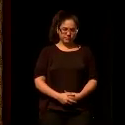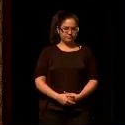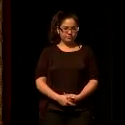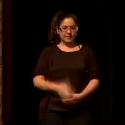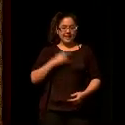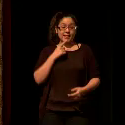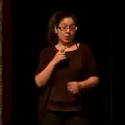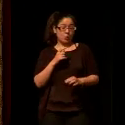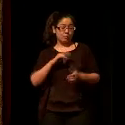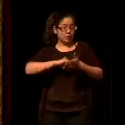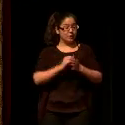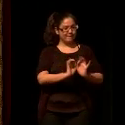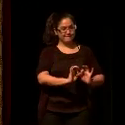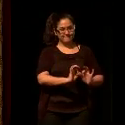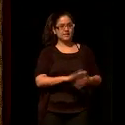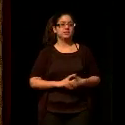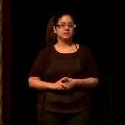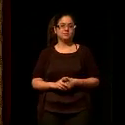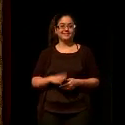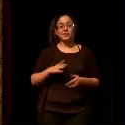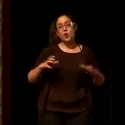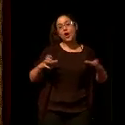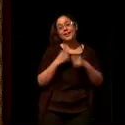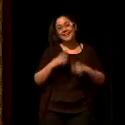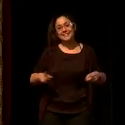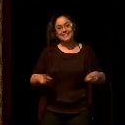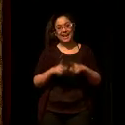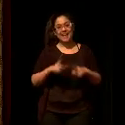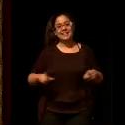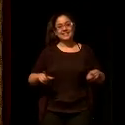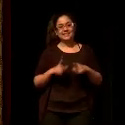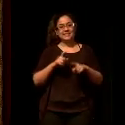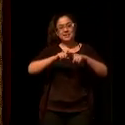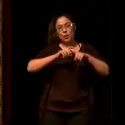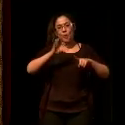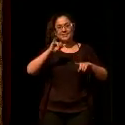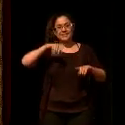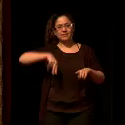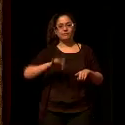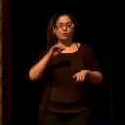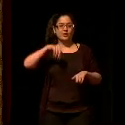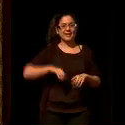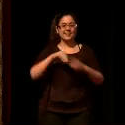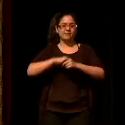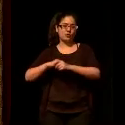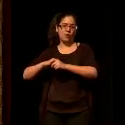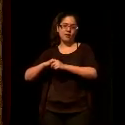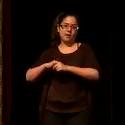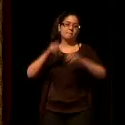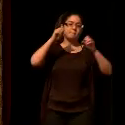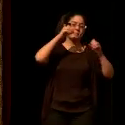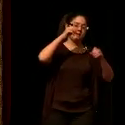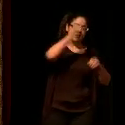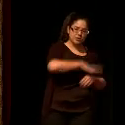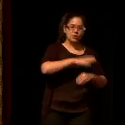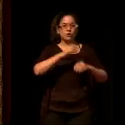singular porque tenemos es una orquesta sinfónica intergeneracional que nos dedicamos